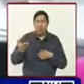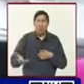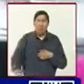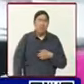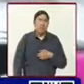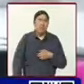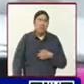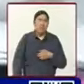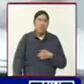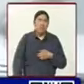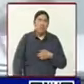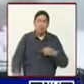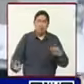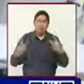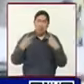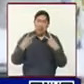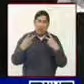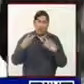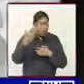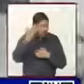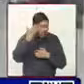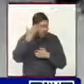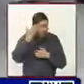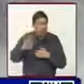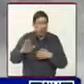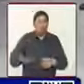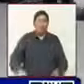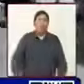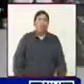Debe ser que nos están mirando, no sé.